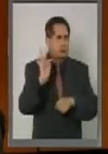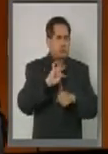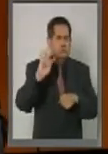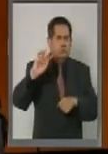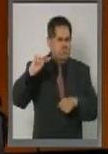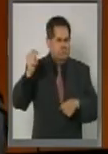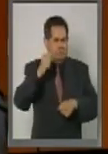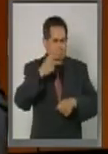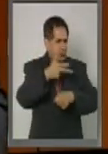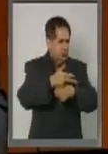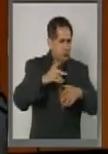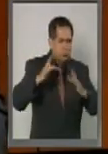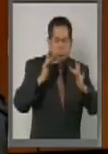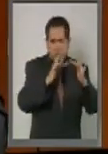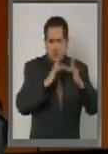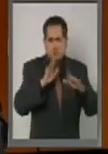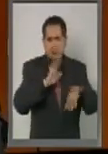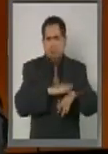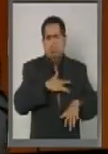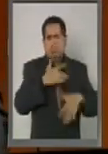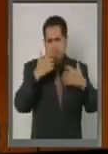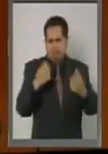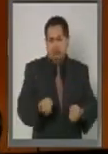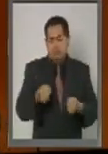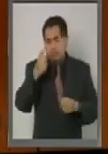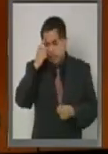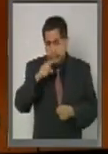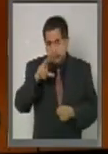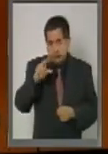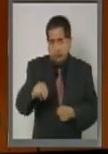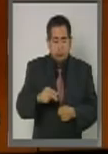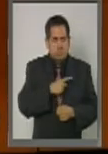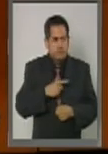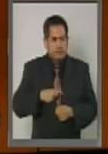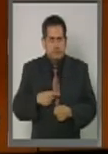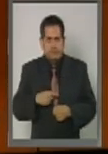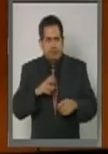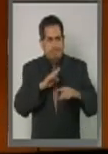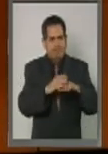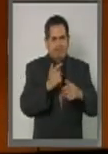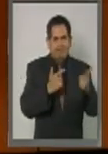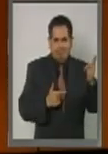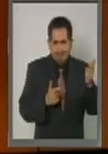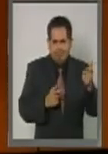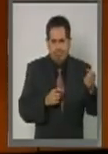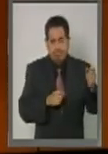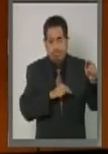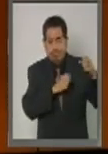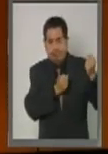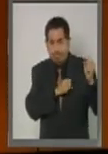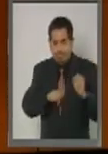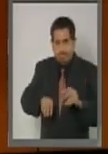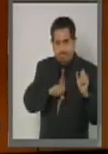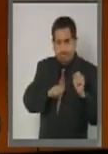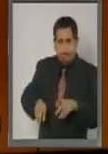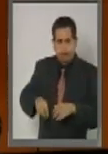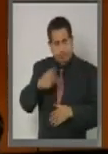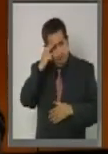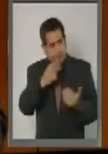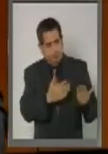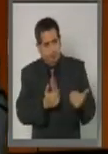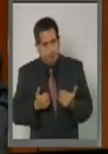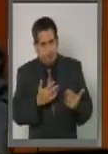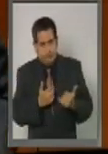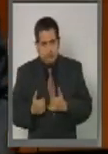segura, en la que se impida, entre otras cosas, el tráfico ilegal de armas hacia México, el tráfico ilegal de dinero